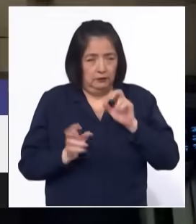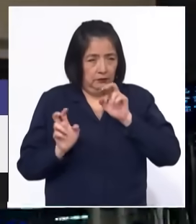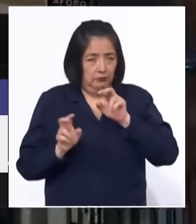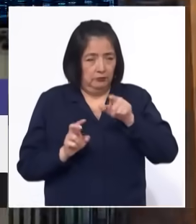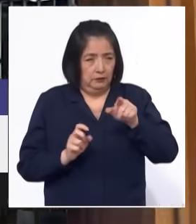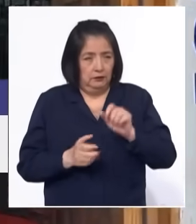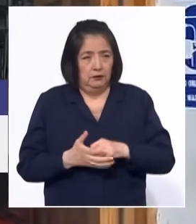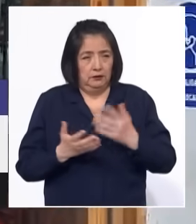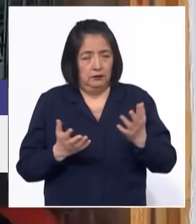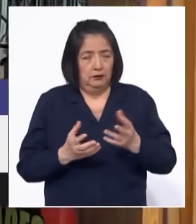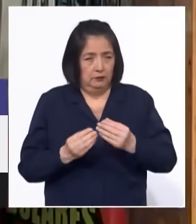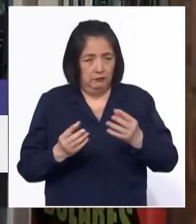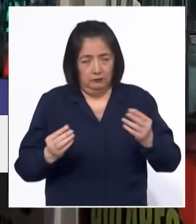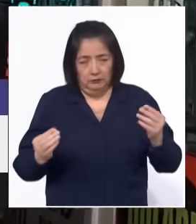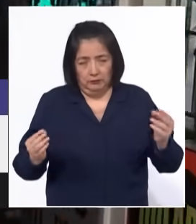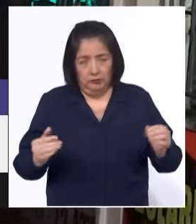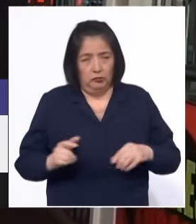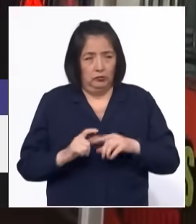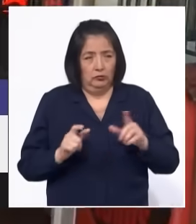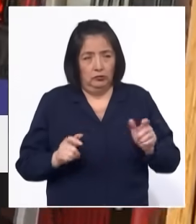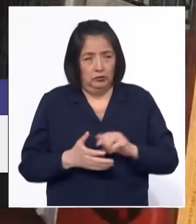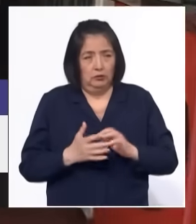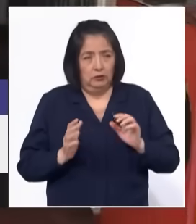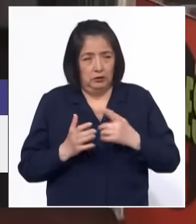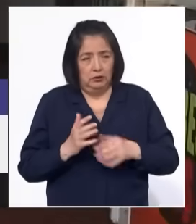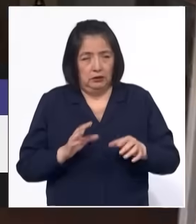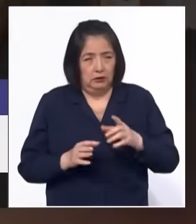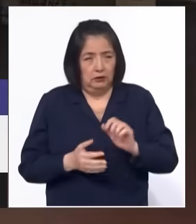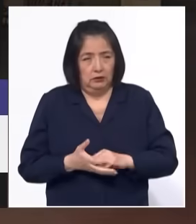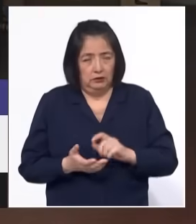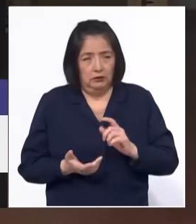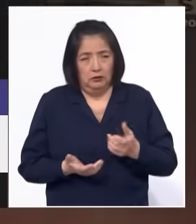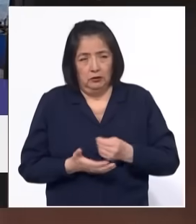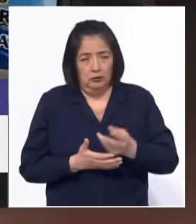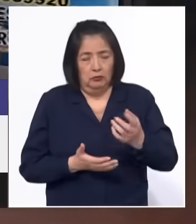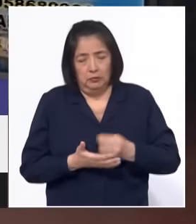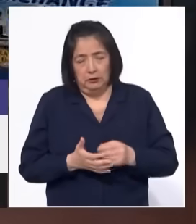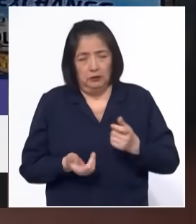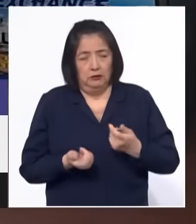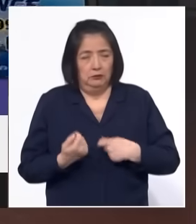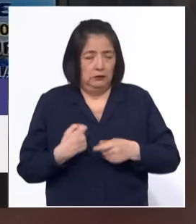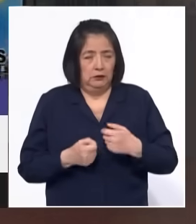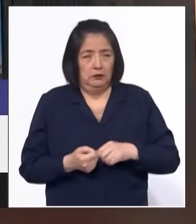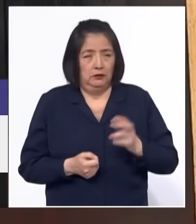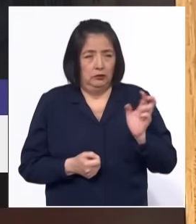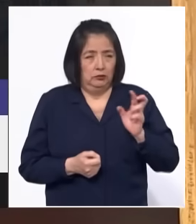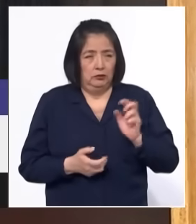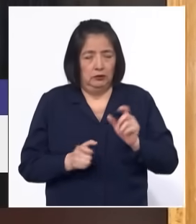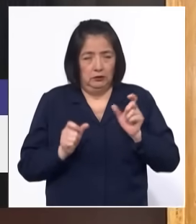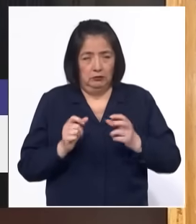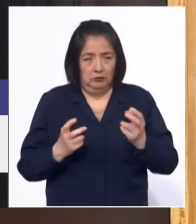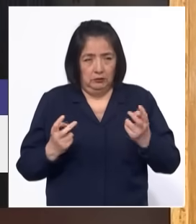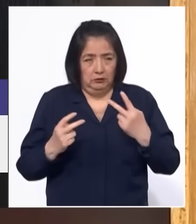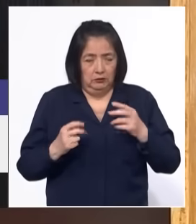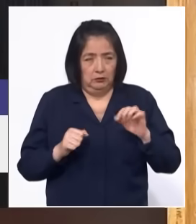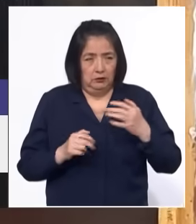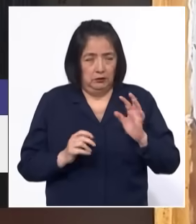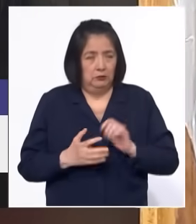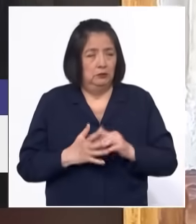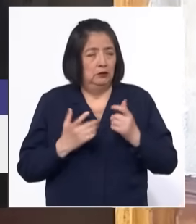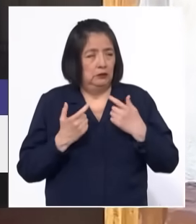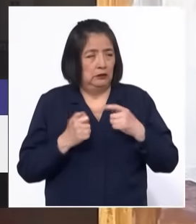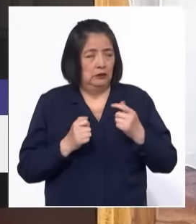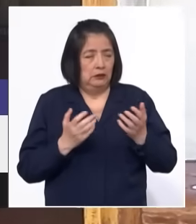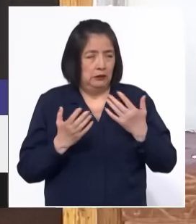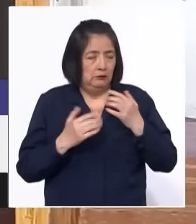ver, aquí hay varios establecimientos que se dedican a la compra-venta de dólares. Aquí las personas nos están viendo. Ya hemos tratado